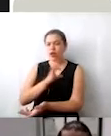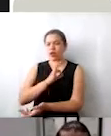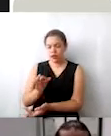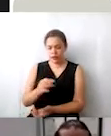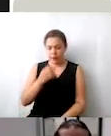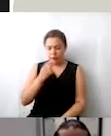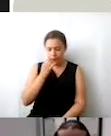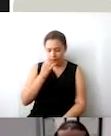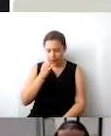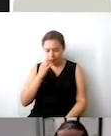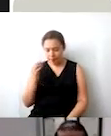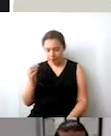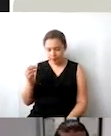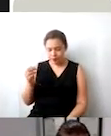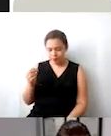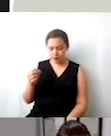humanos.